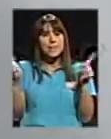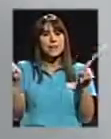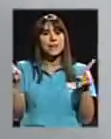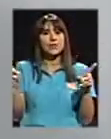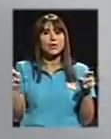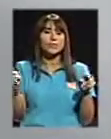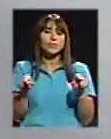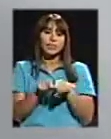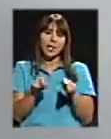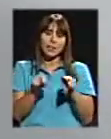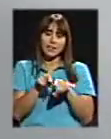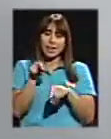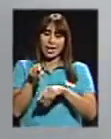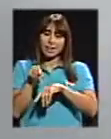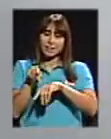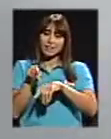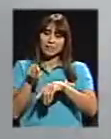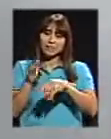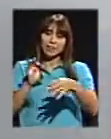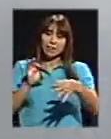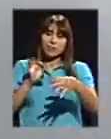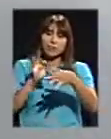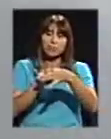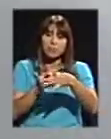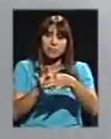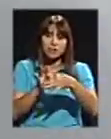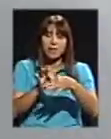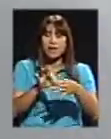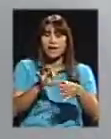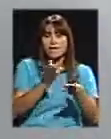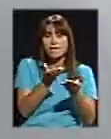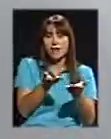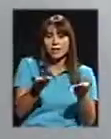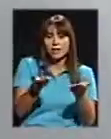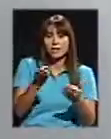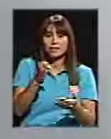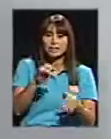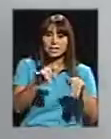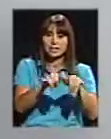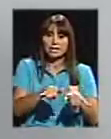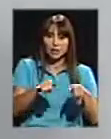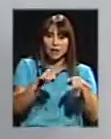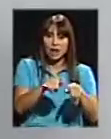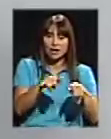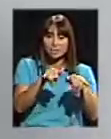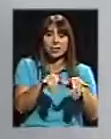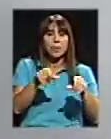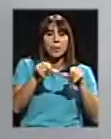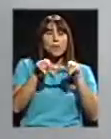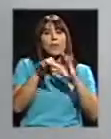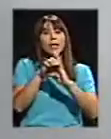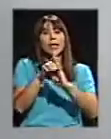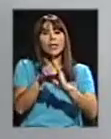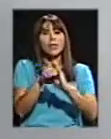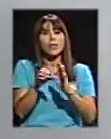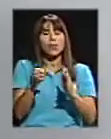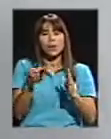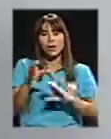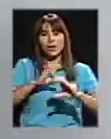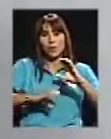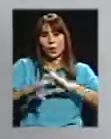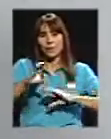digamos, también intervienen los factores estacionales, ¿verdad? Entonces el comercio, por ejemplo, ya ahora